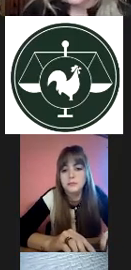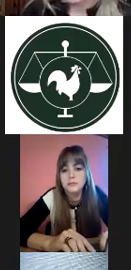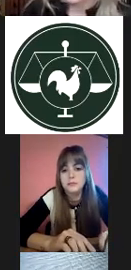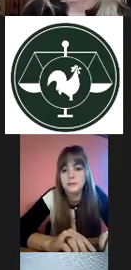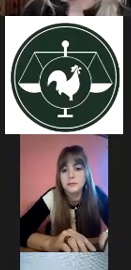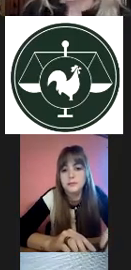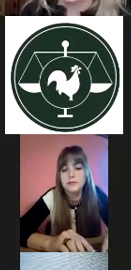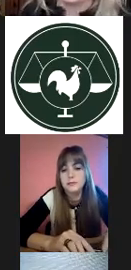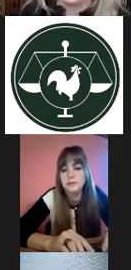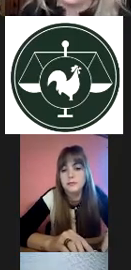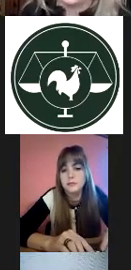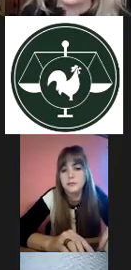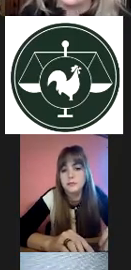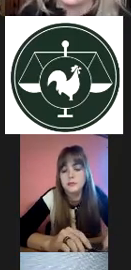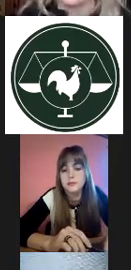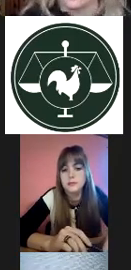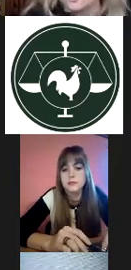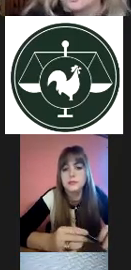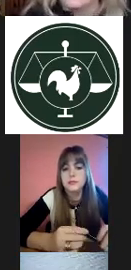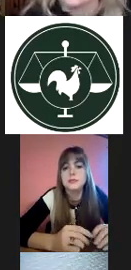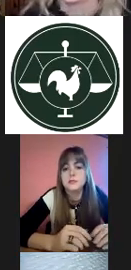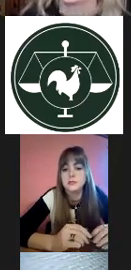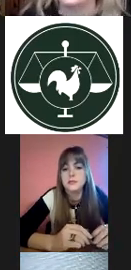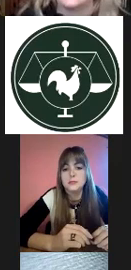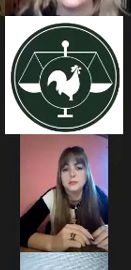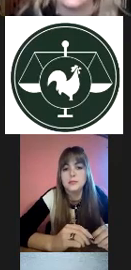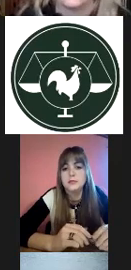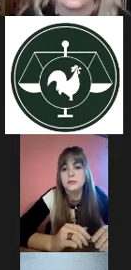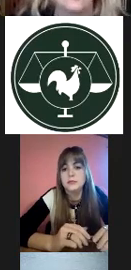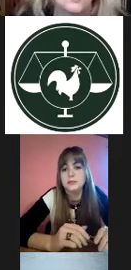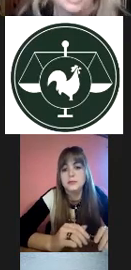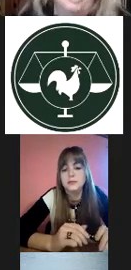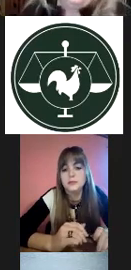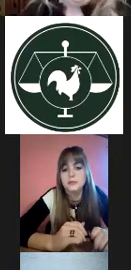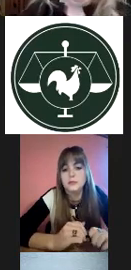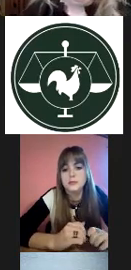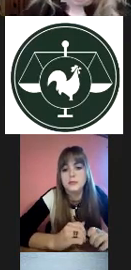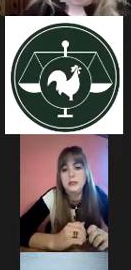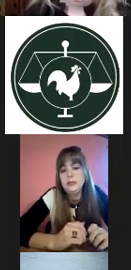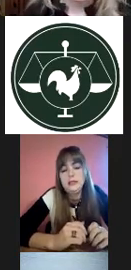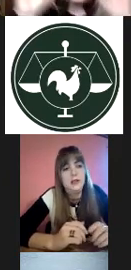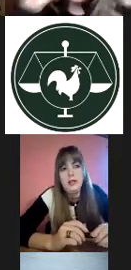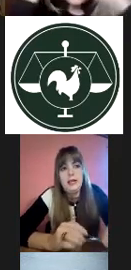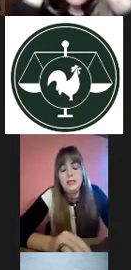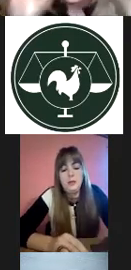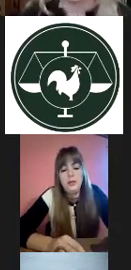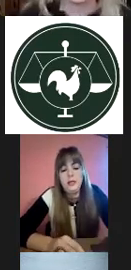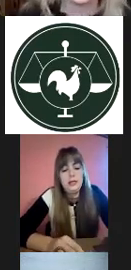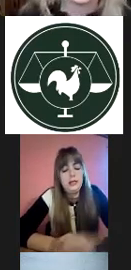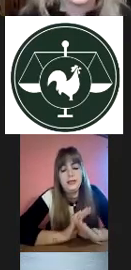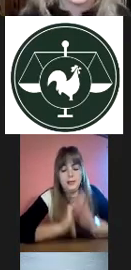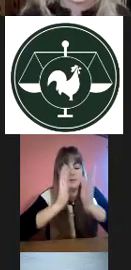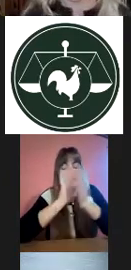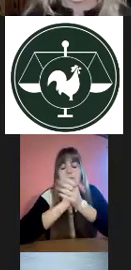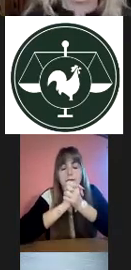Plata, porque esta ordenanza se sancionó, pero todavía falta que se promulgue. Entonces La están decisión como locos.